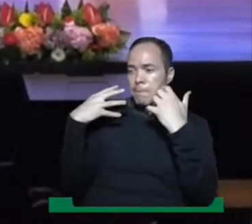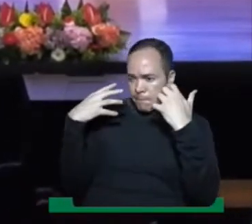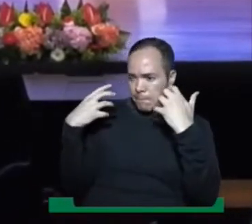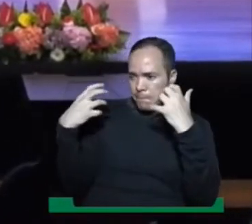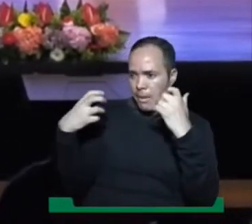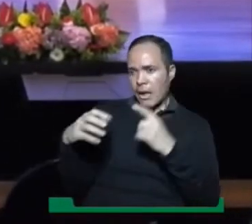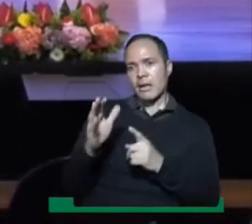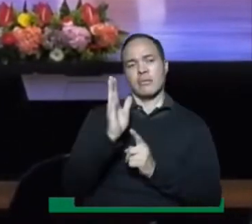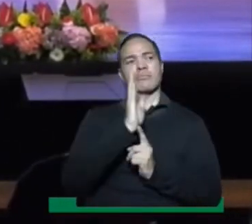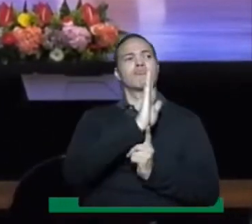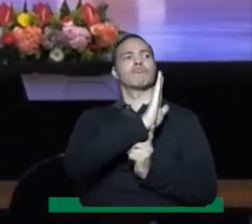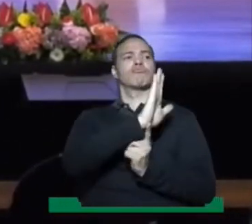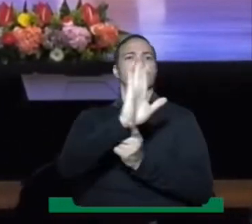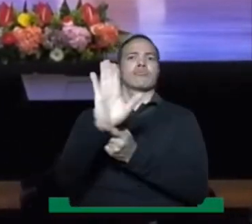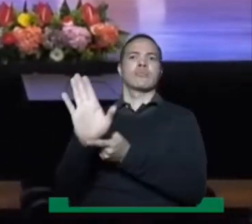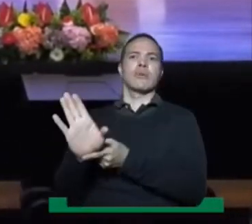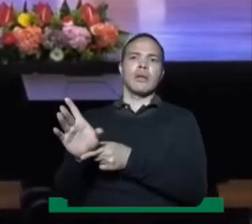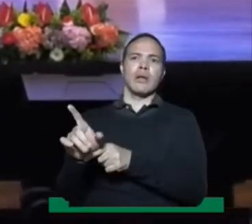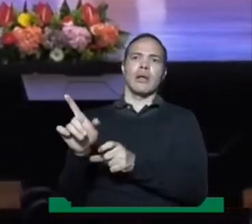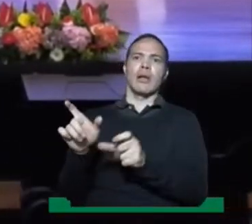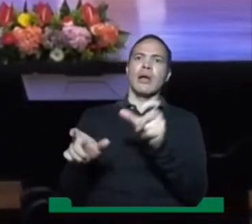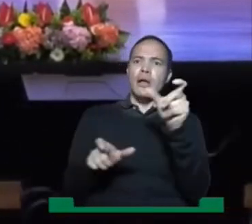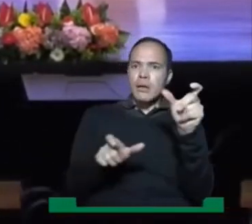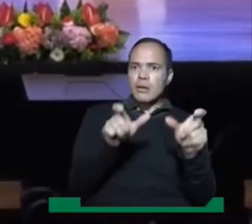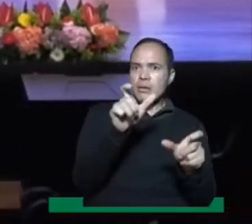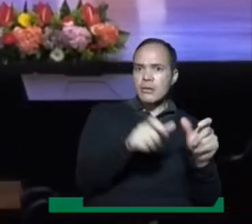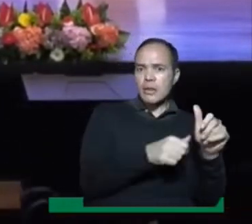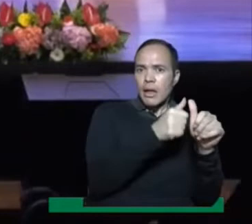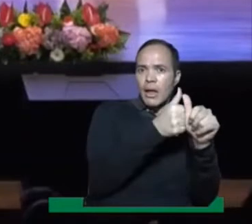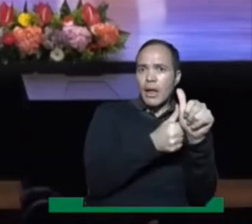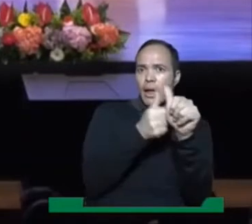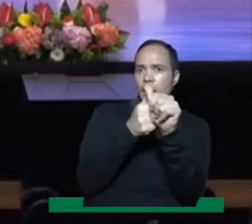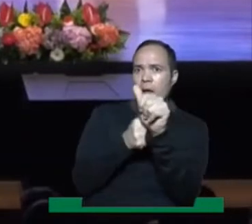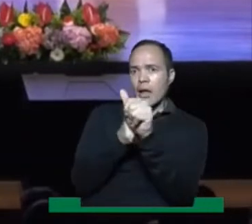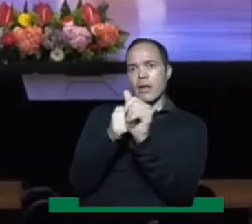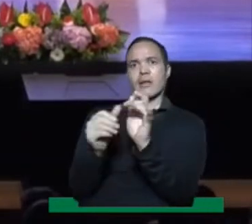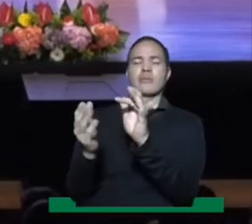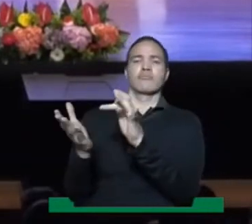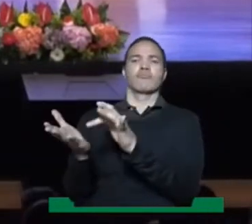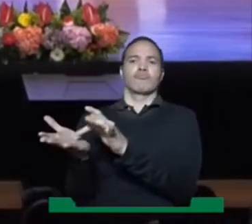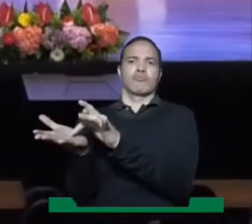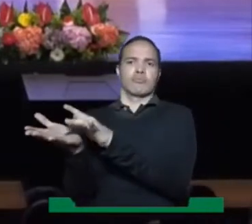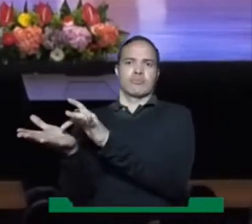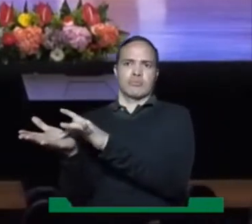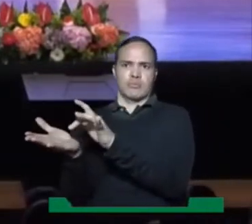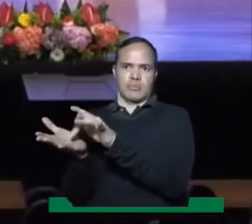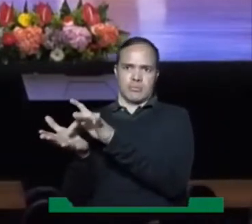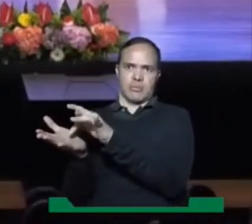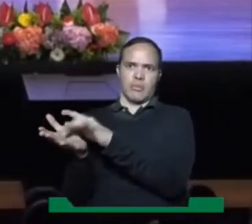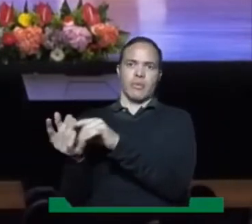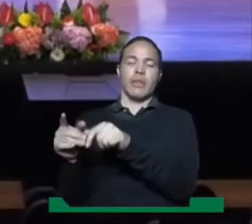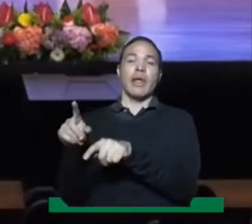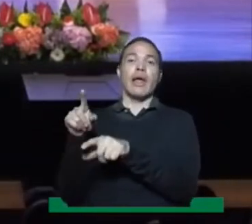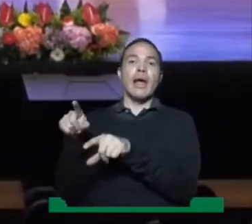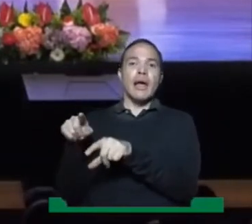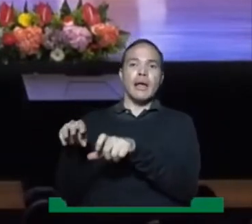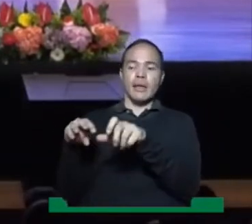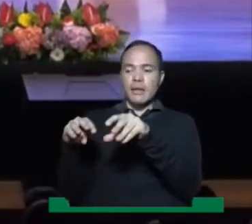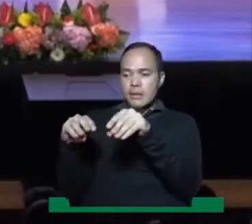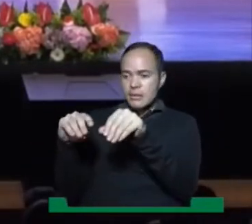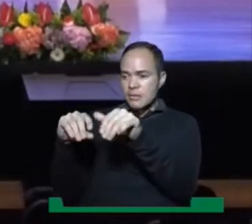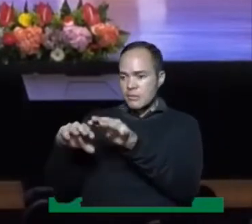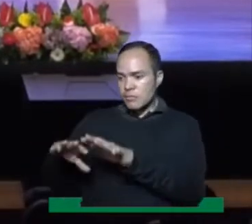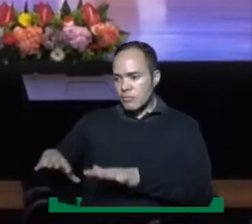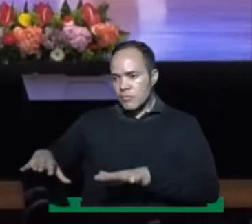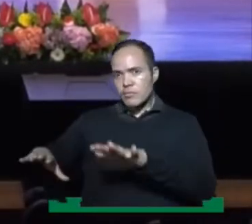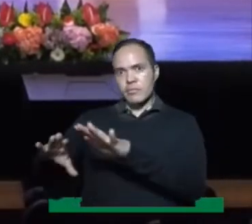pueda ir incorporando en esta cadena de manera tal que así este desarrollo de este territorio siga